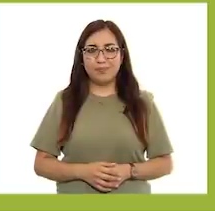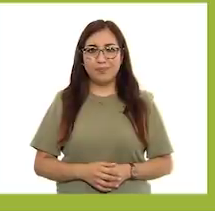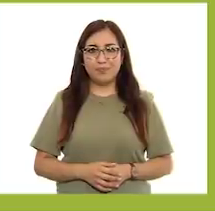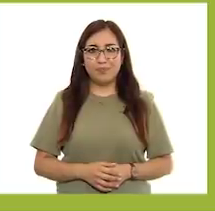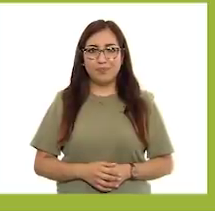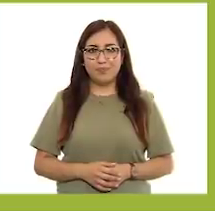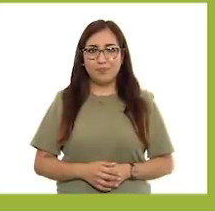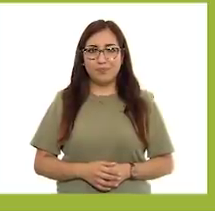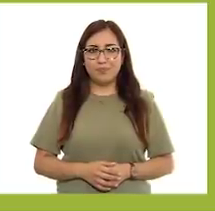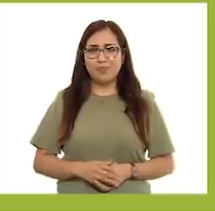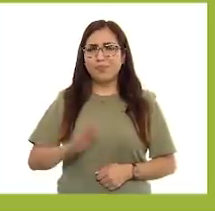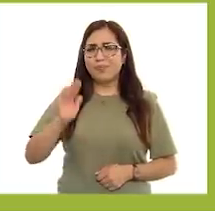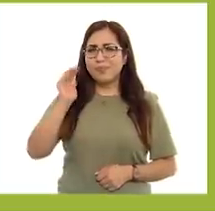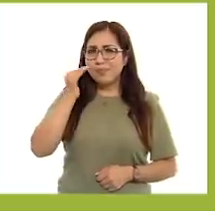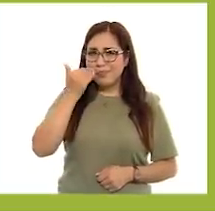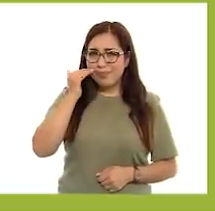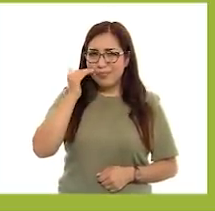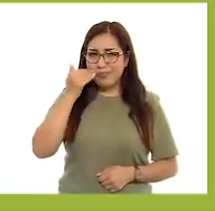buzon.escolar@nube.sep.gov.mx. Facebook,